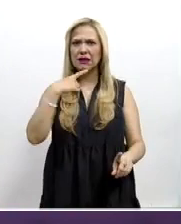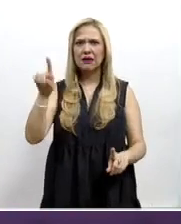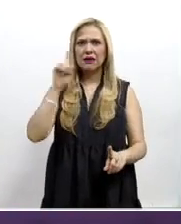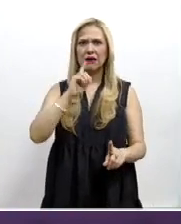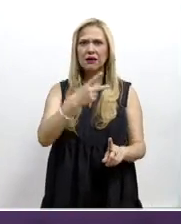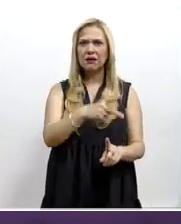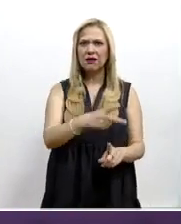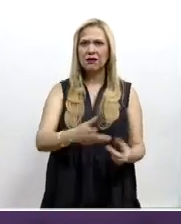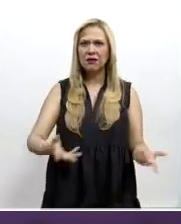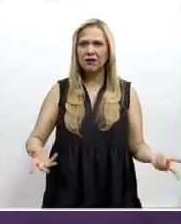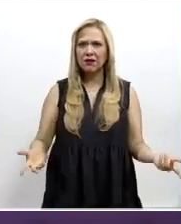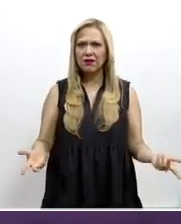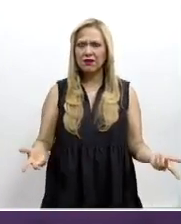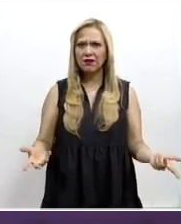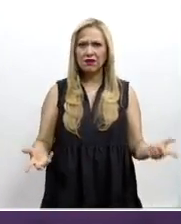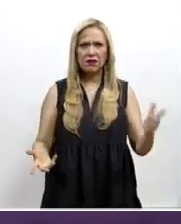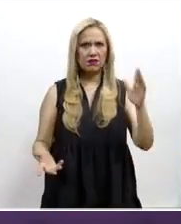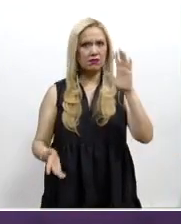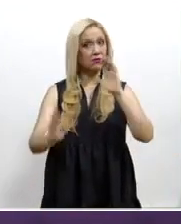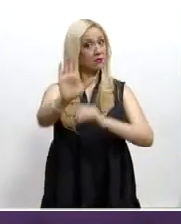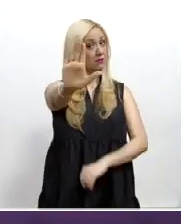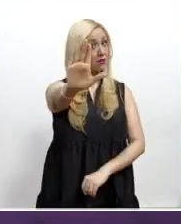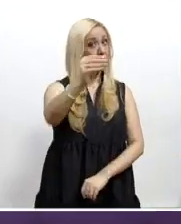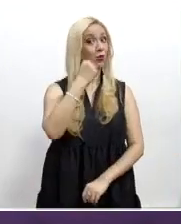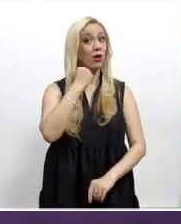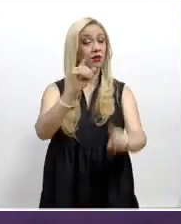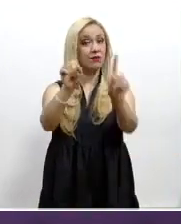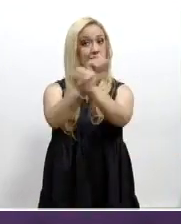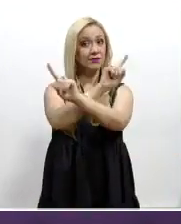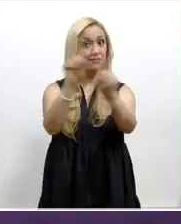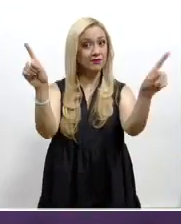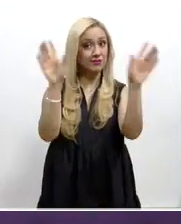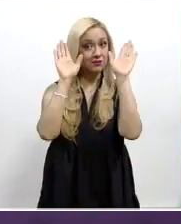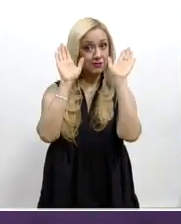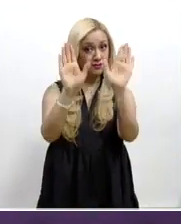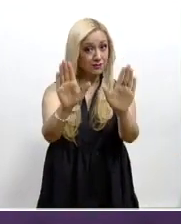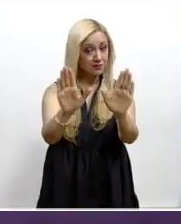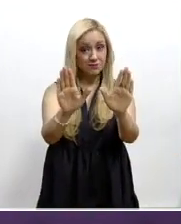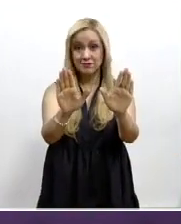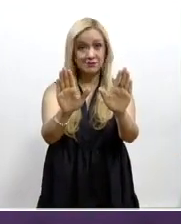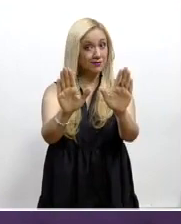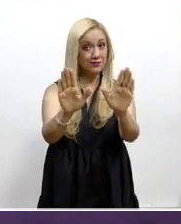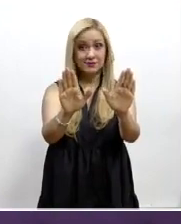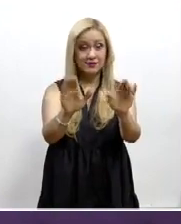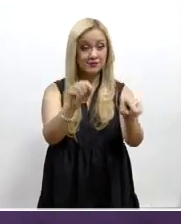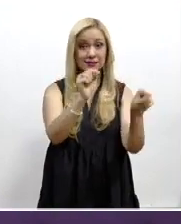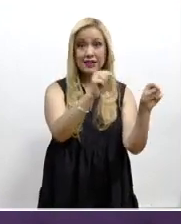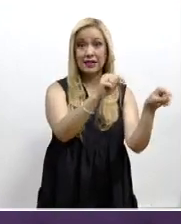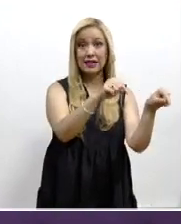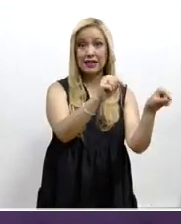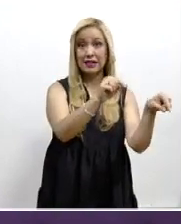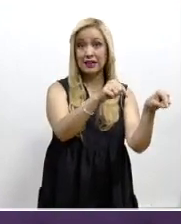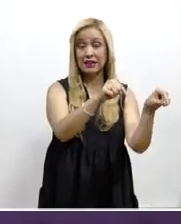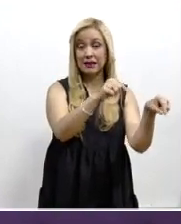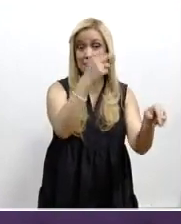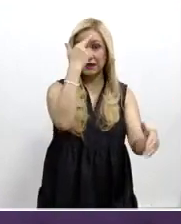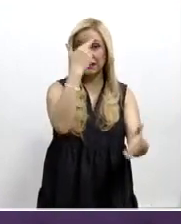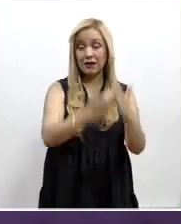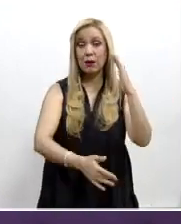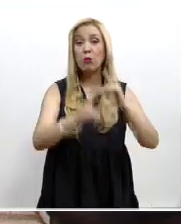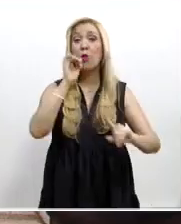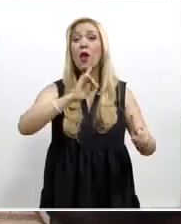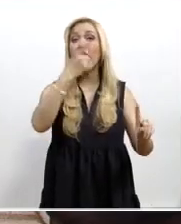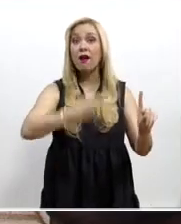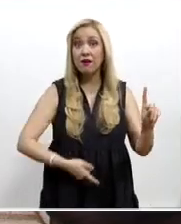apoyaron, fue parar en seco al abogado y decirle, a ver, abogado, permítame, esto es un tema de violencia política por razón